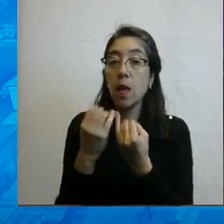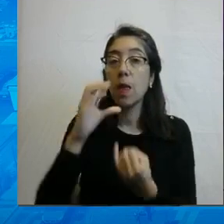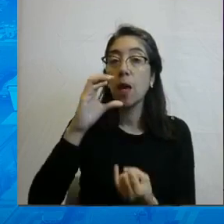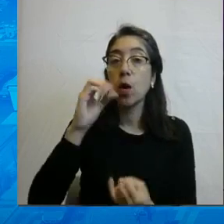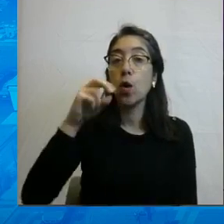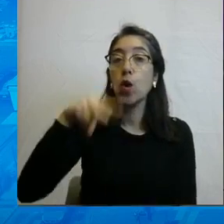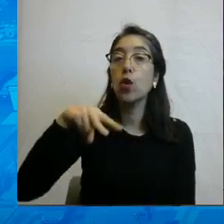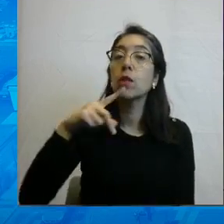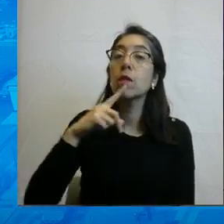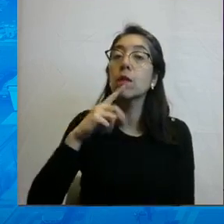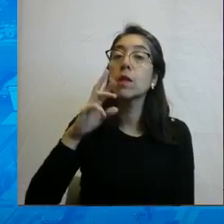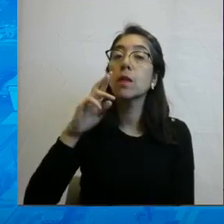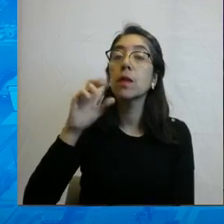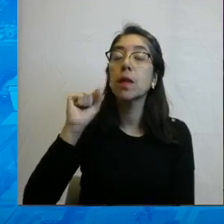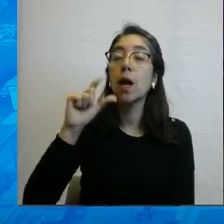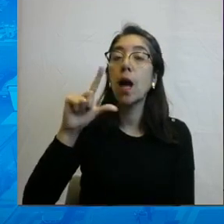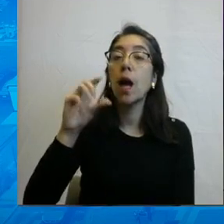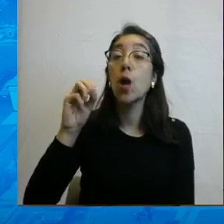revisión del informe.